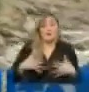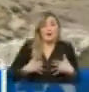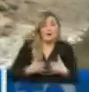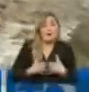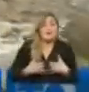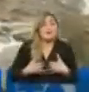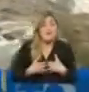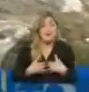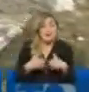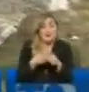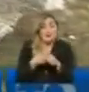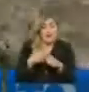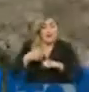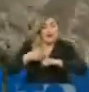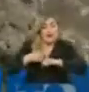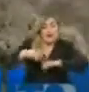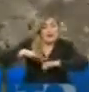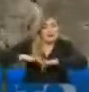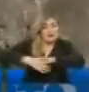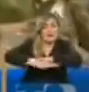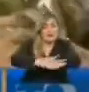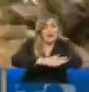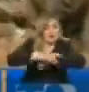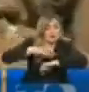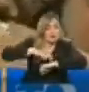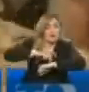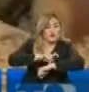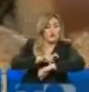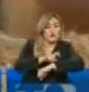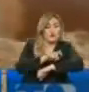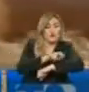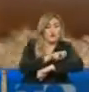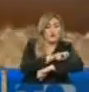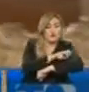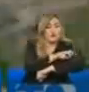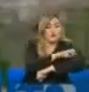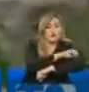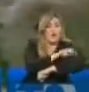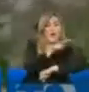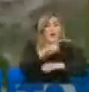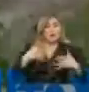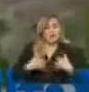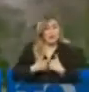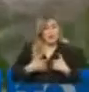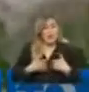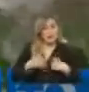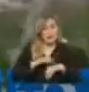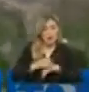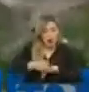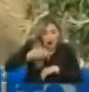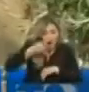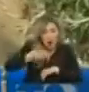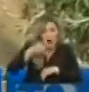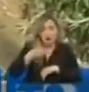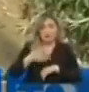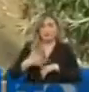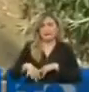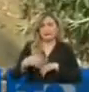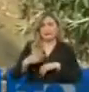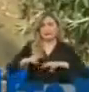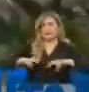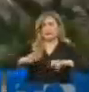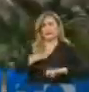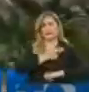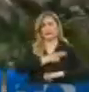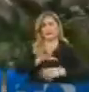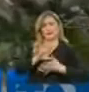en las orillas de los ríos Machángara y Monjas en Quito es lo que más le preocupa a los investigadores de la Universidad de las Américas,